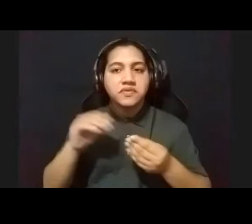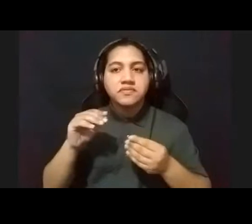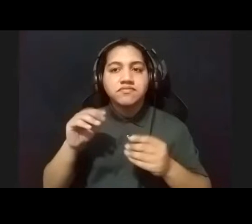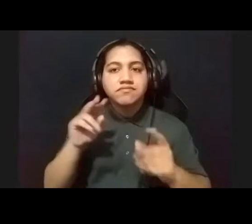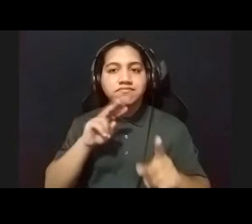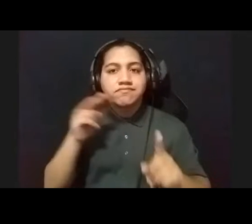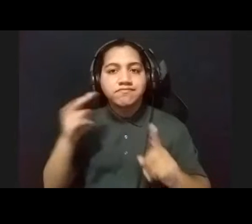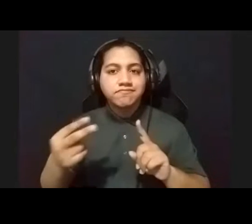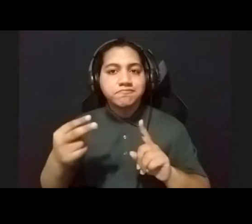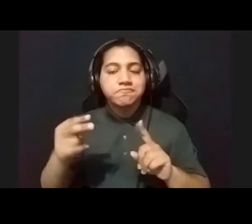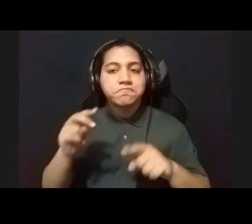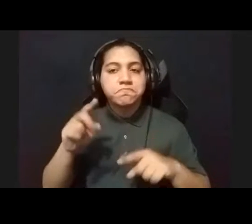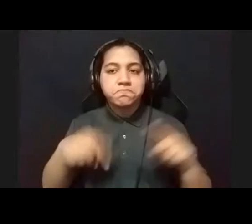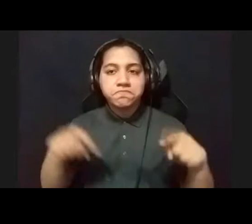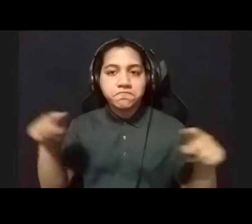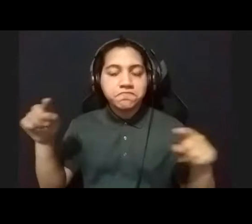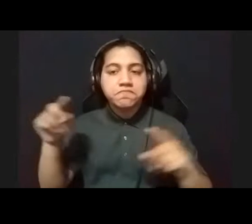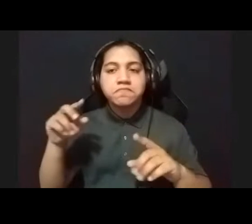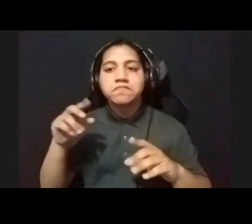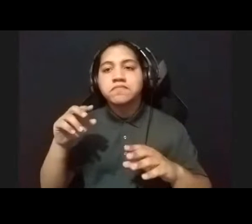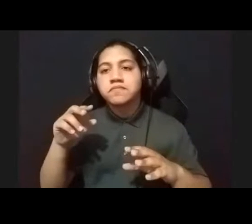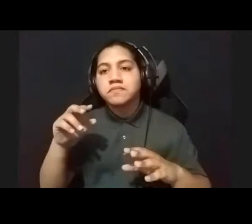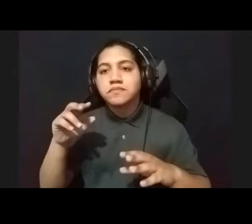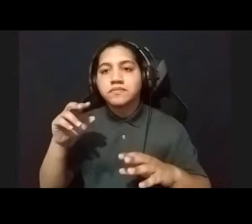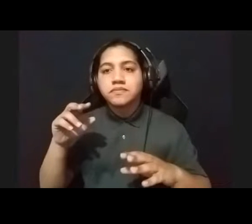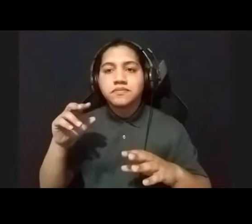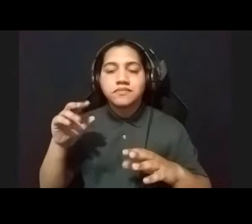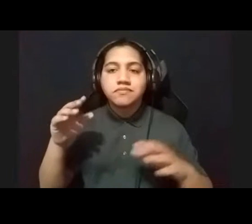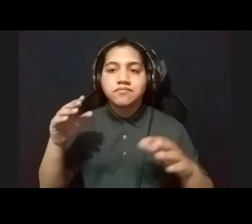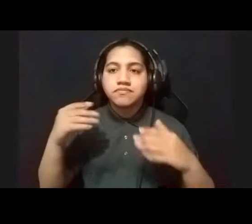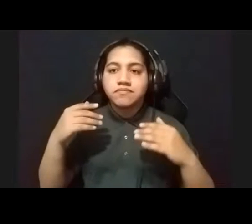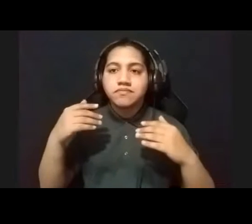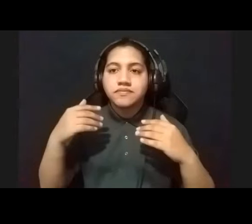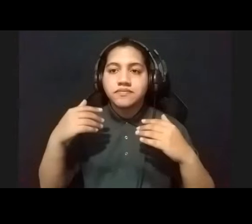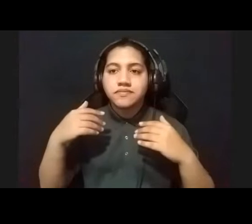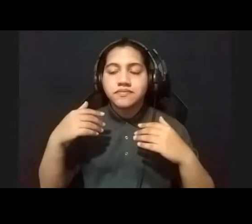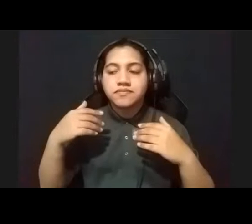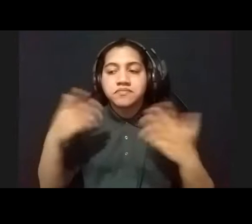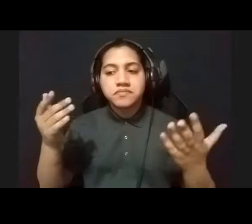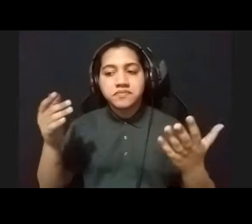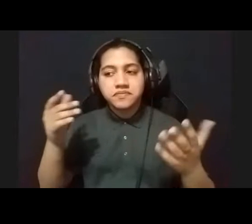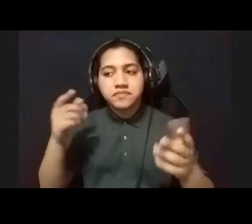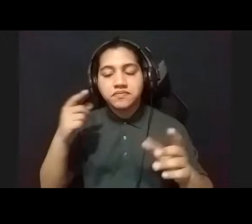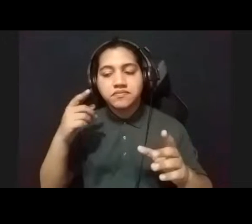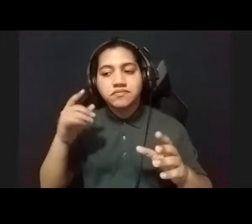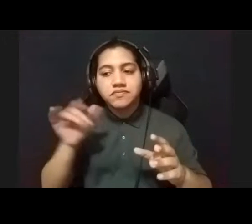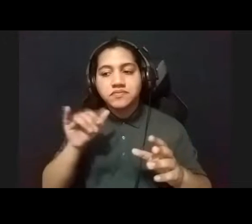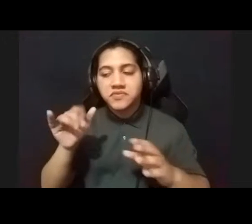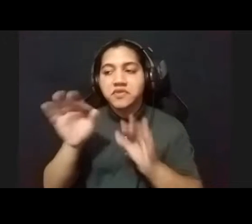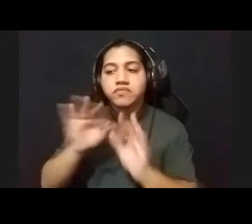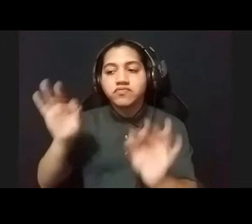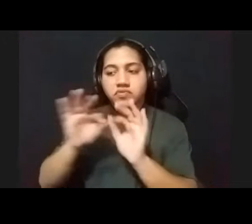distintos puntos de vista y desde distintas perspectivas, teniendo como punto de partida el rol de la mujer en la